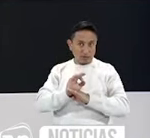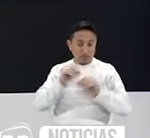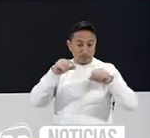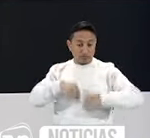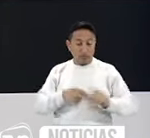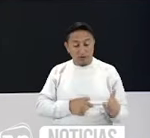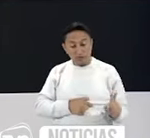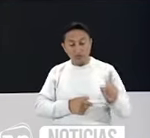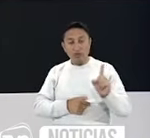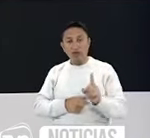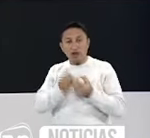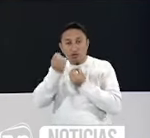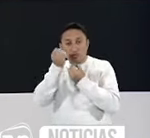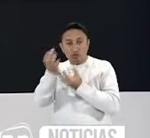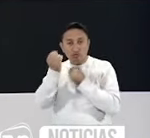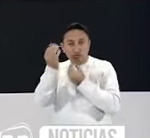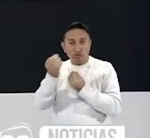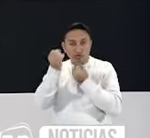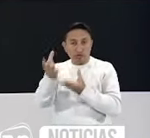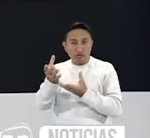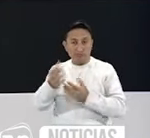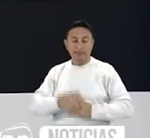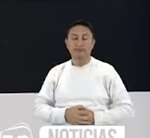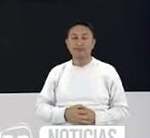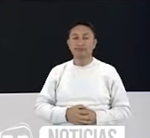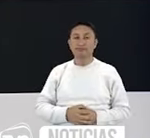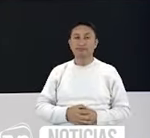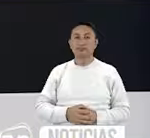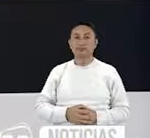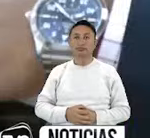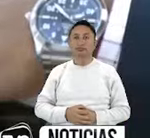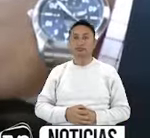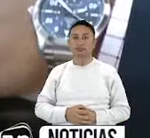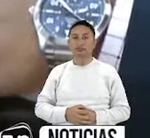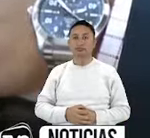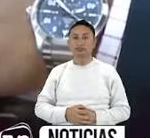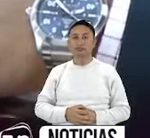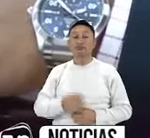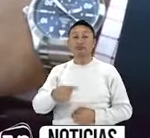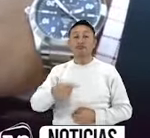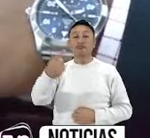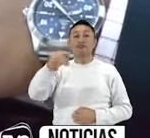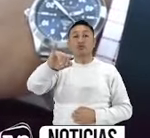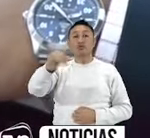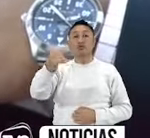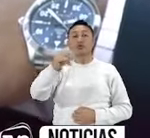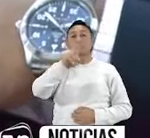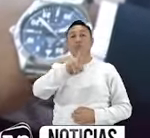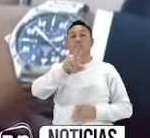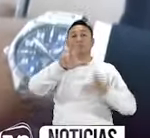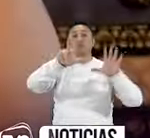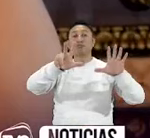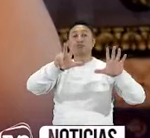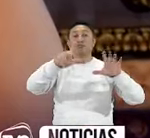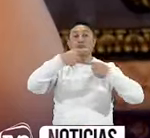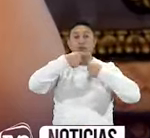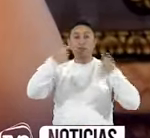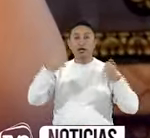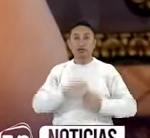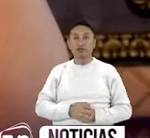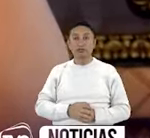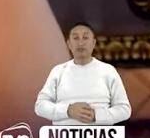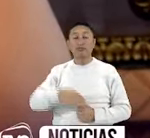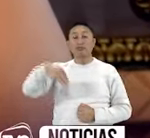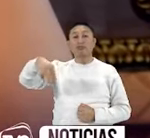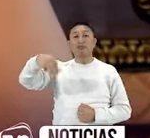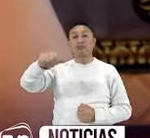su testimonio anticipado. El próximo jueves 28 de marzo se recibirá el testimonio anticipado